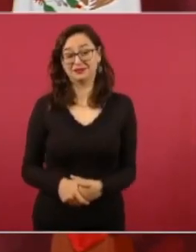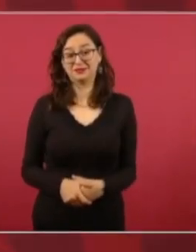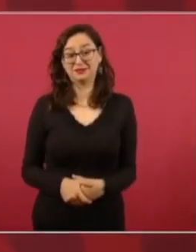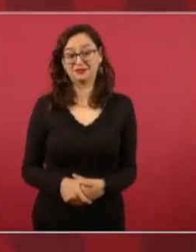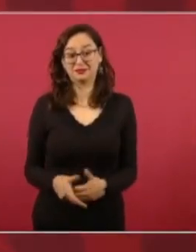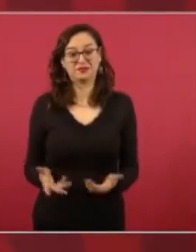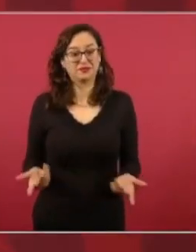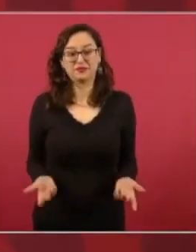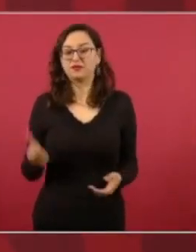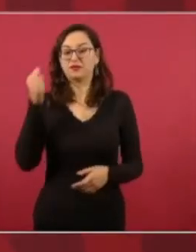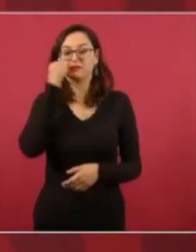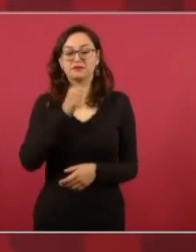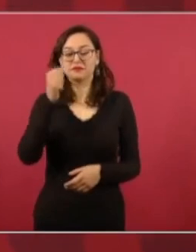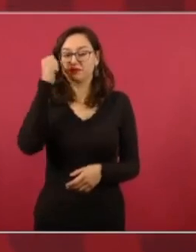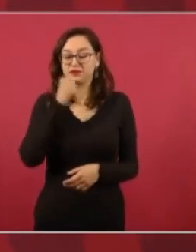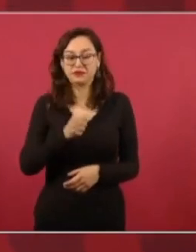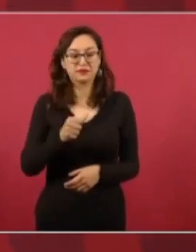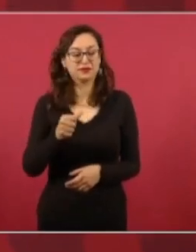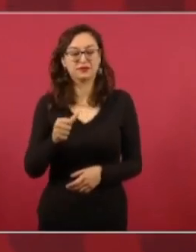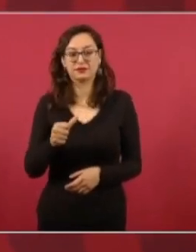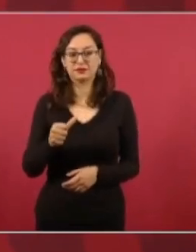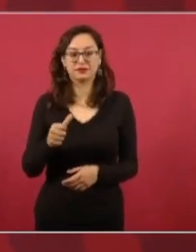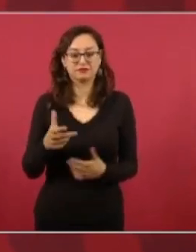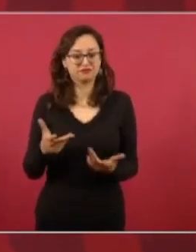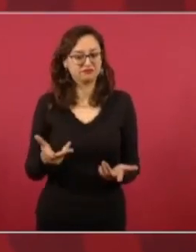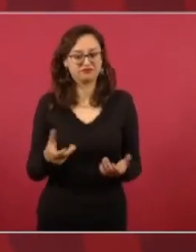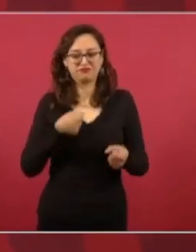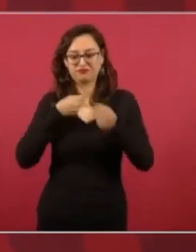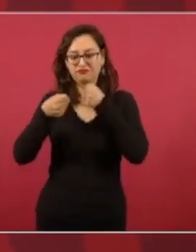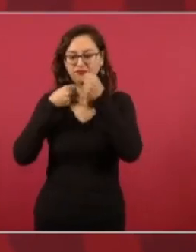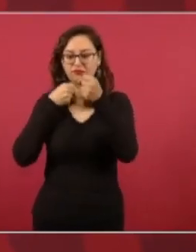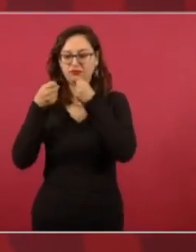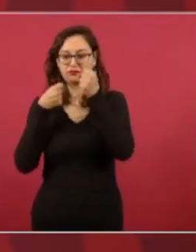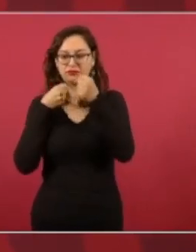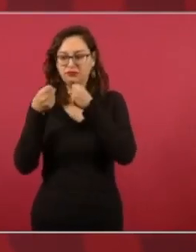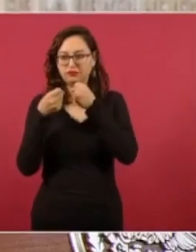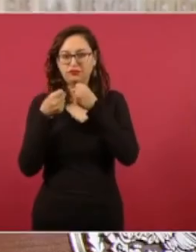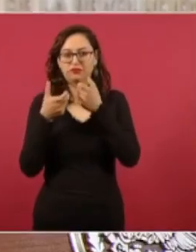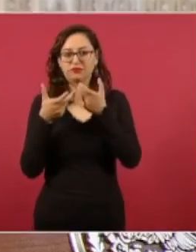en los movimientos. Hay periodistas